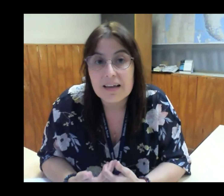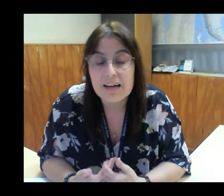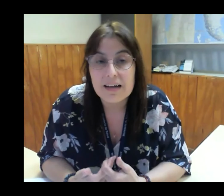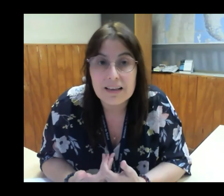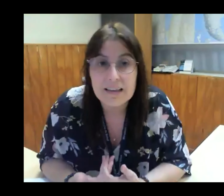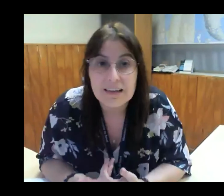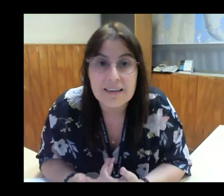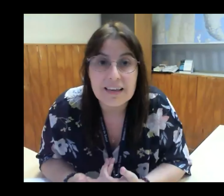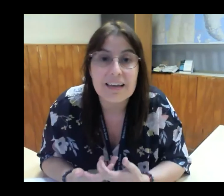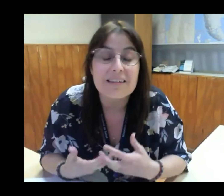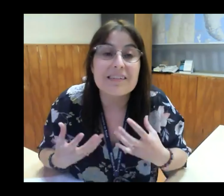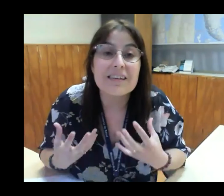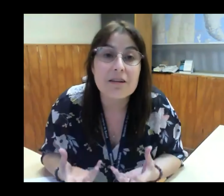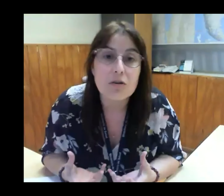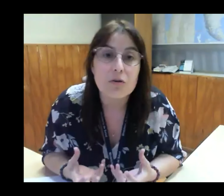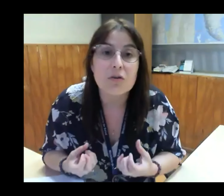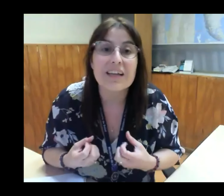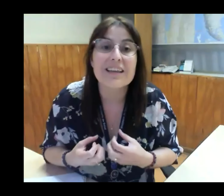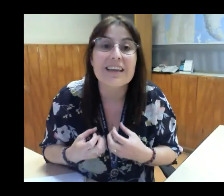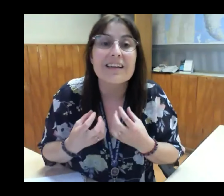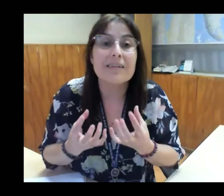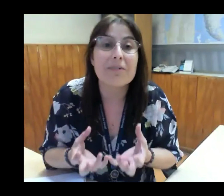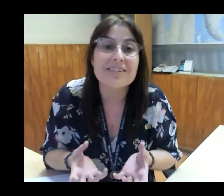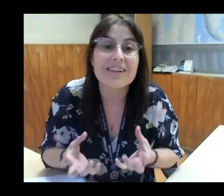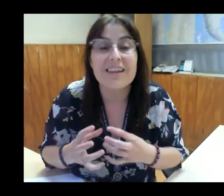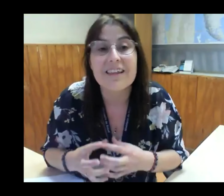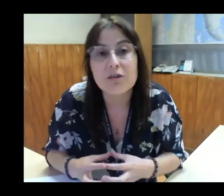de este sitio, de esta